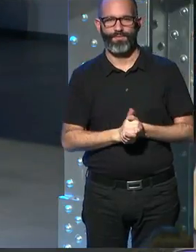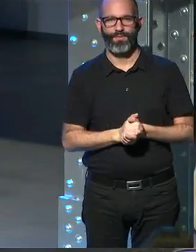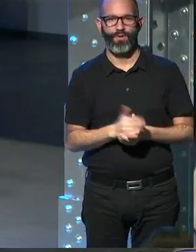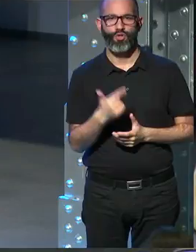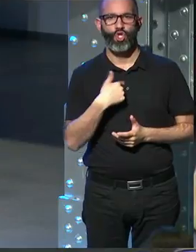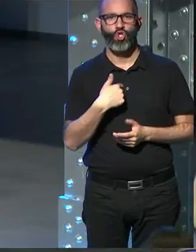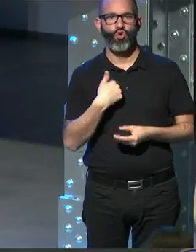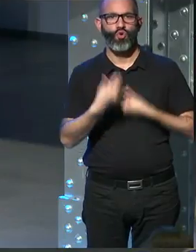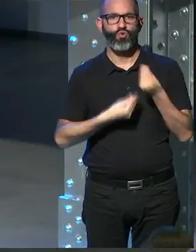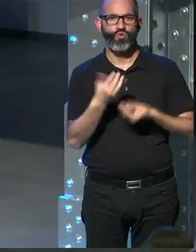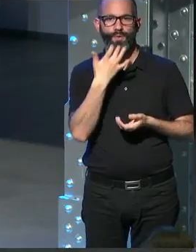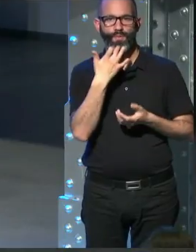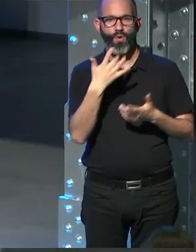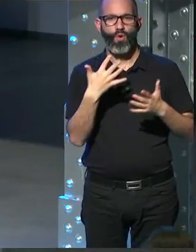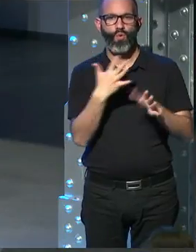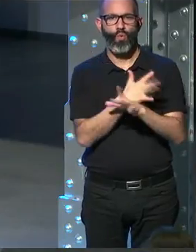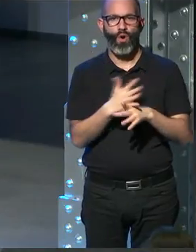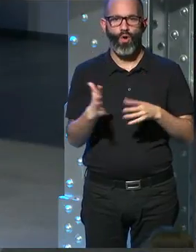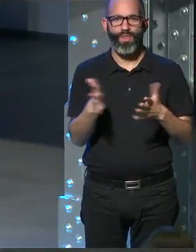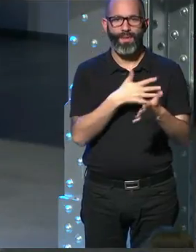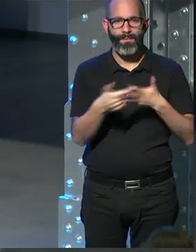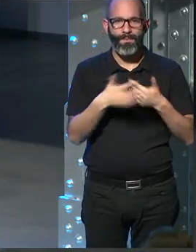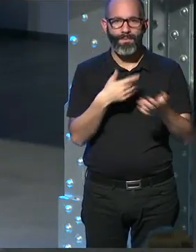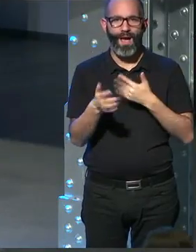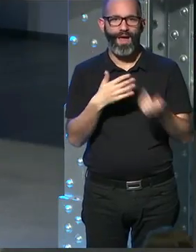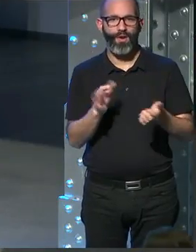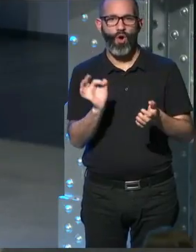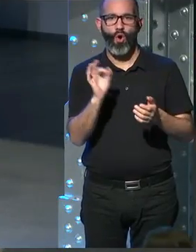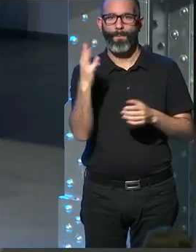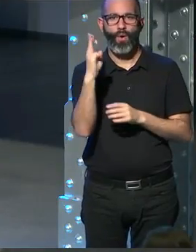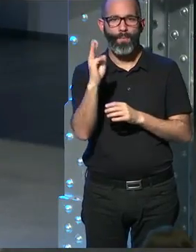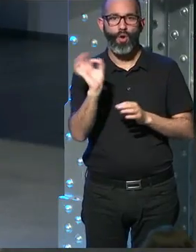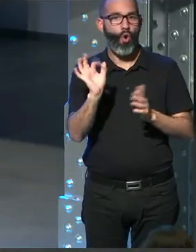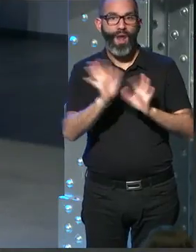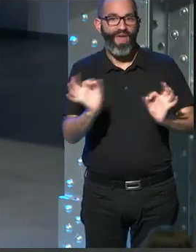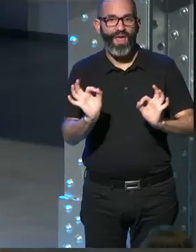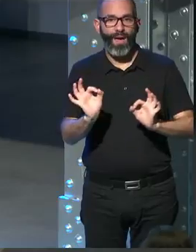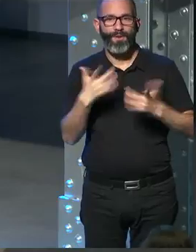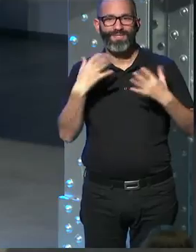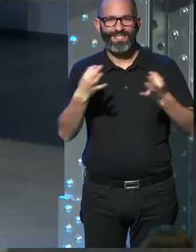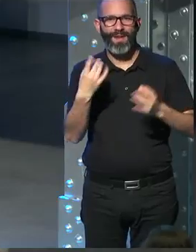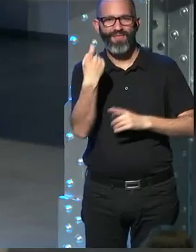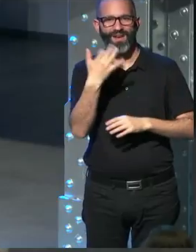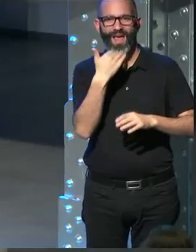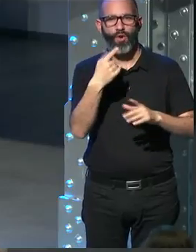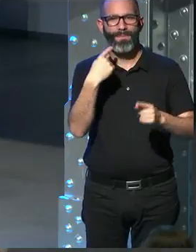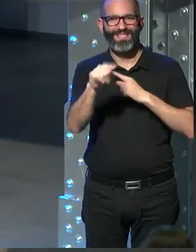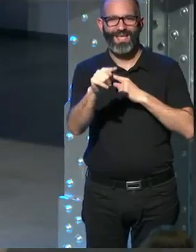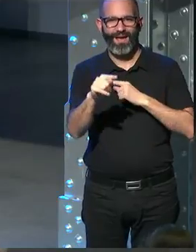Yo utilizo pues, juegos de manos, PowerPoint, nada, pero siempre tiene que estar al servicio del mensaje.